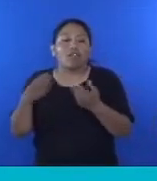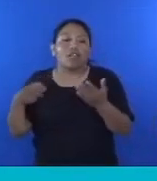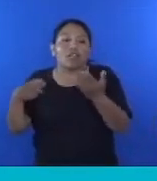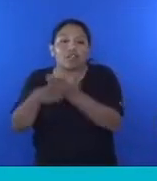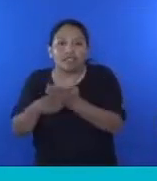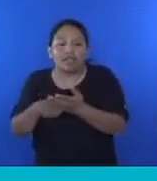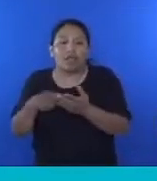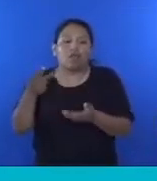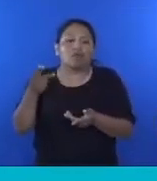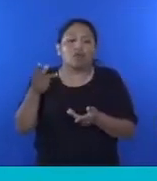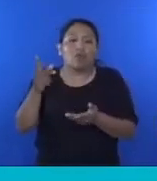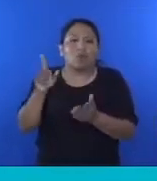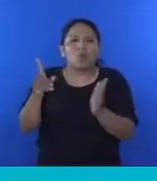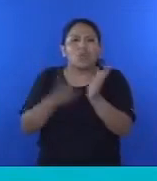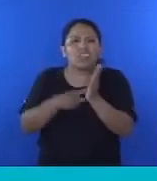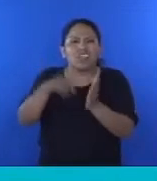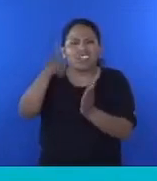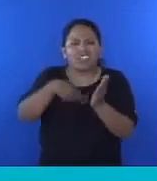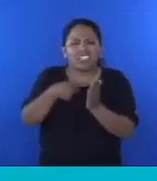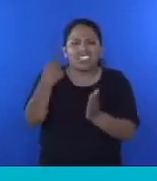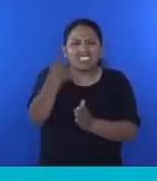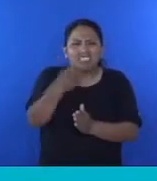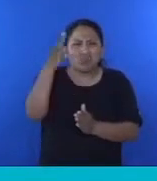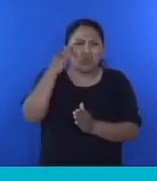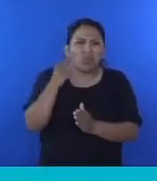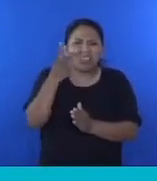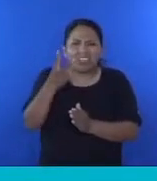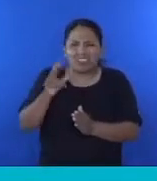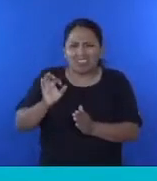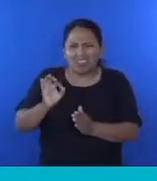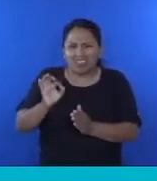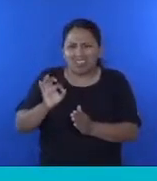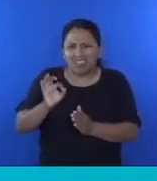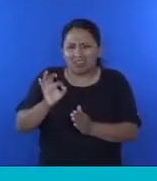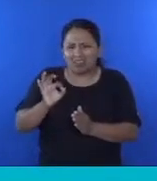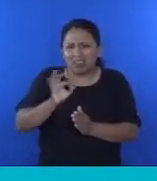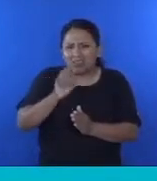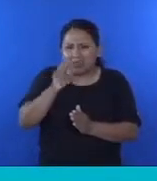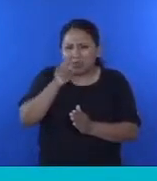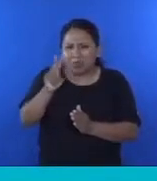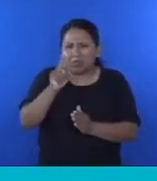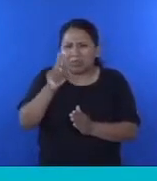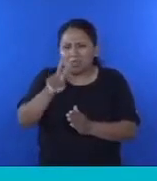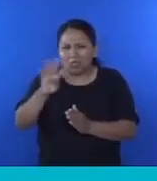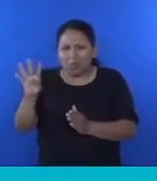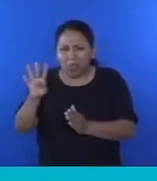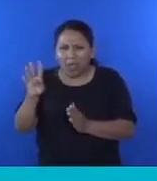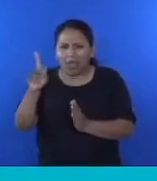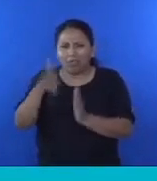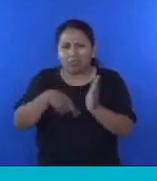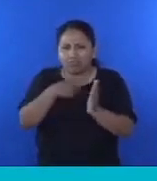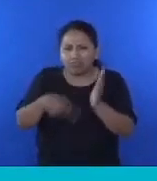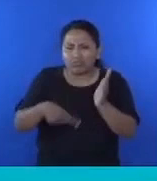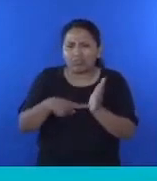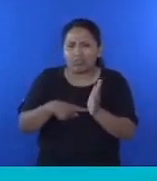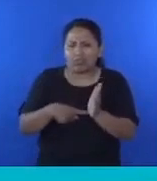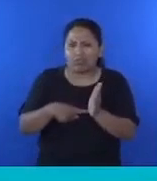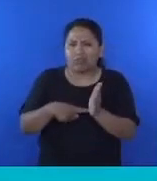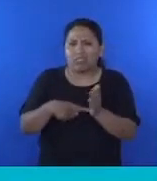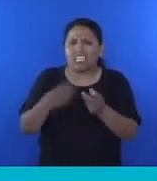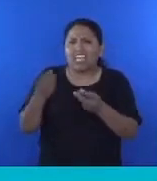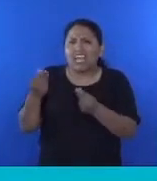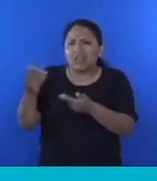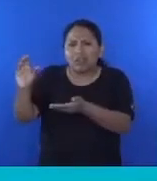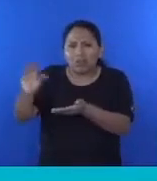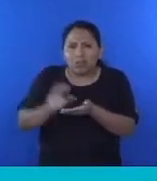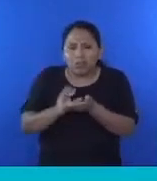la derogación de un decreto, creo que es el 192 del 2024, con donde deroga el decreto del fondo de fortalecimiento fiscal, que eran